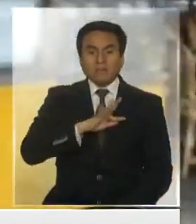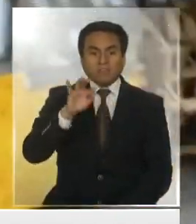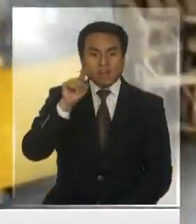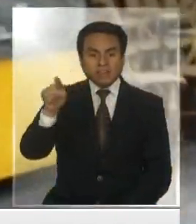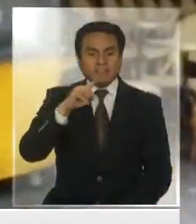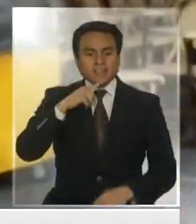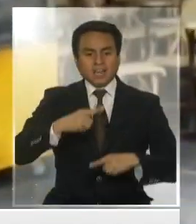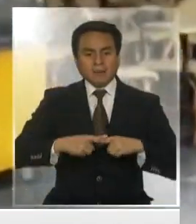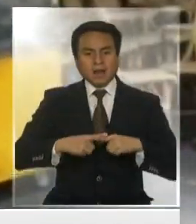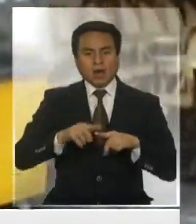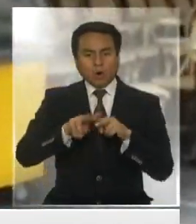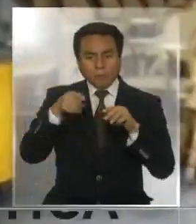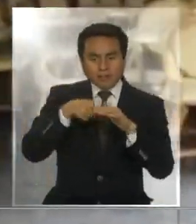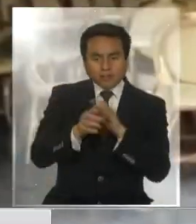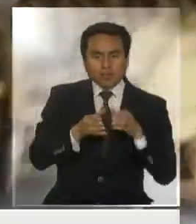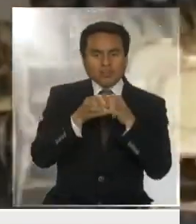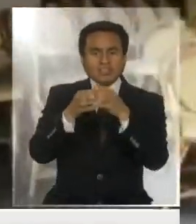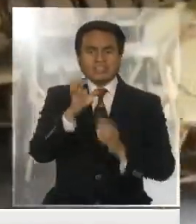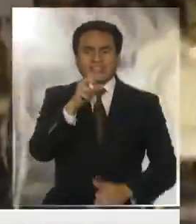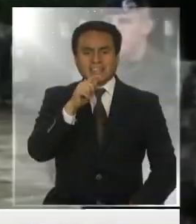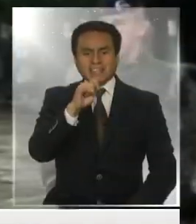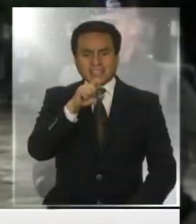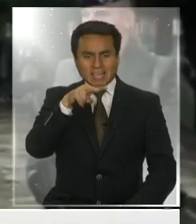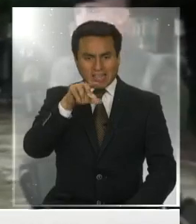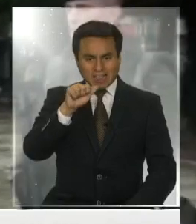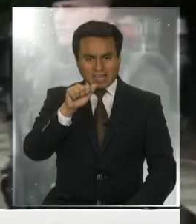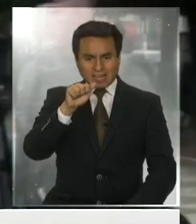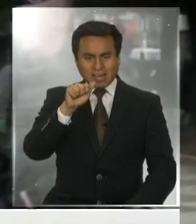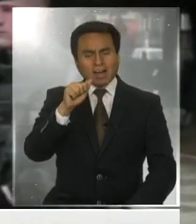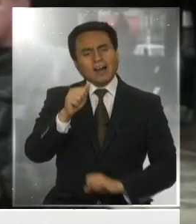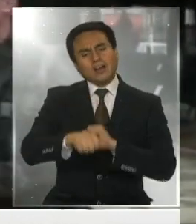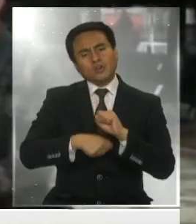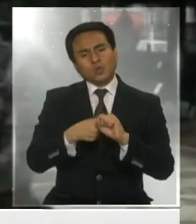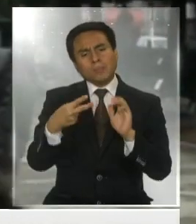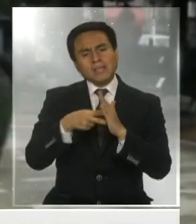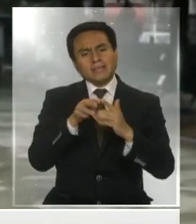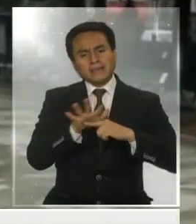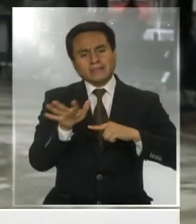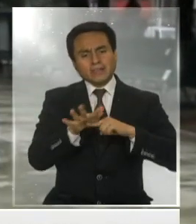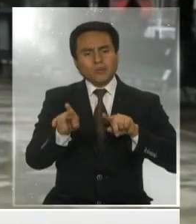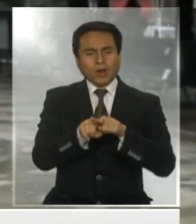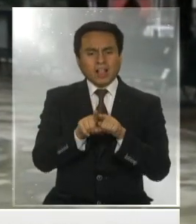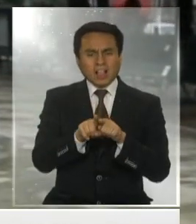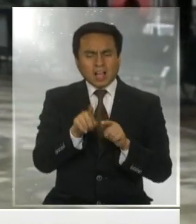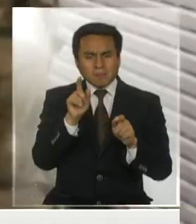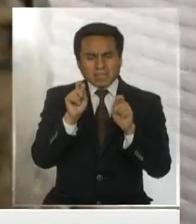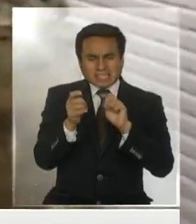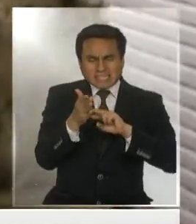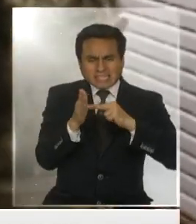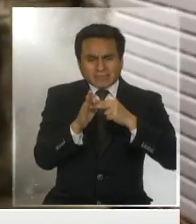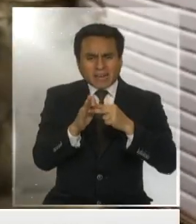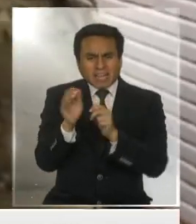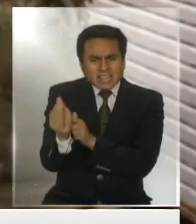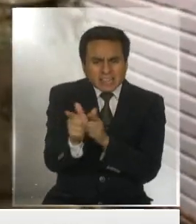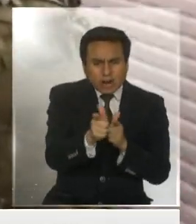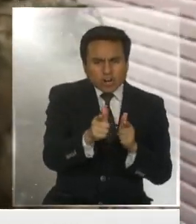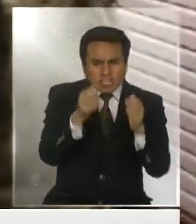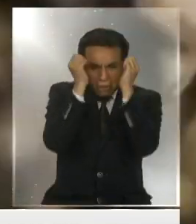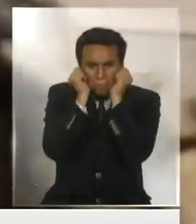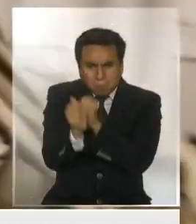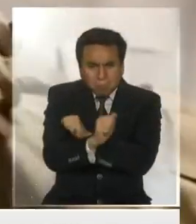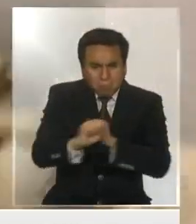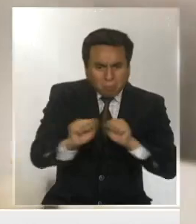se llama Operación Centinela y rige desde 2015 como una respuesta a la amenaza terrorista. Miles de